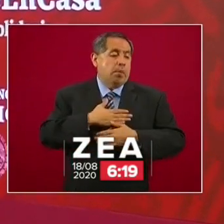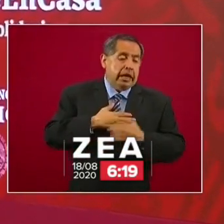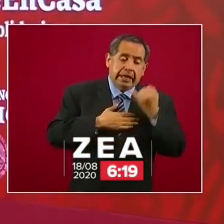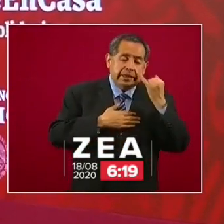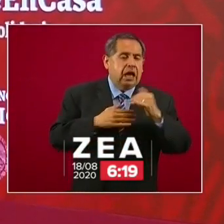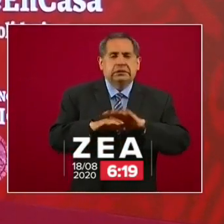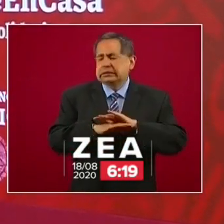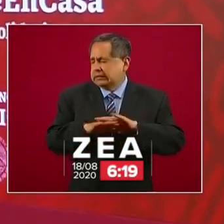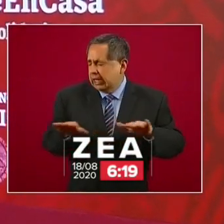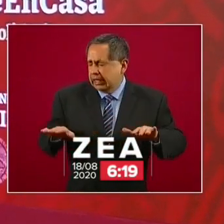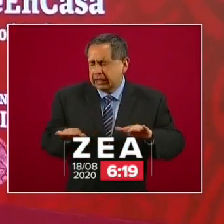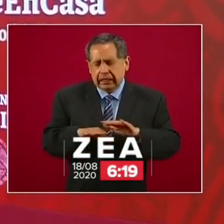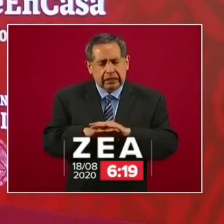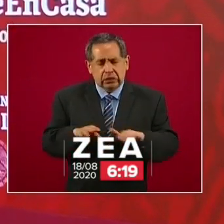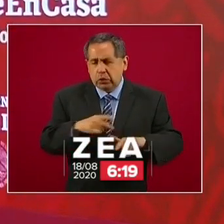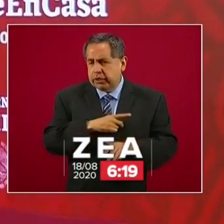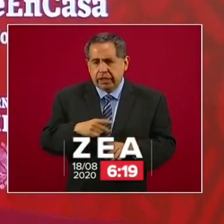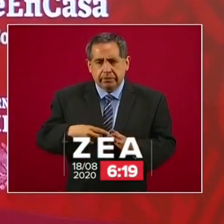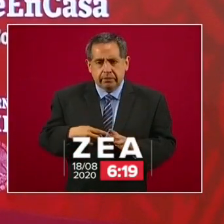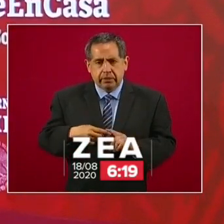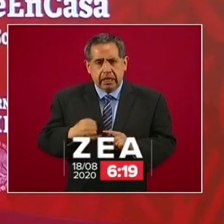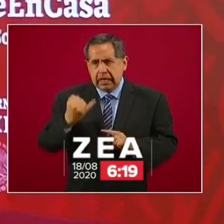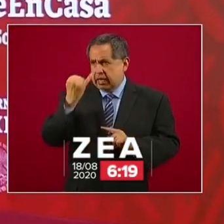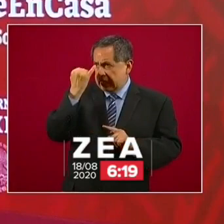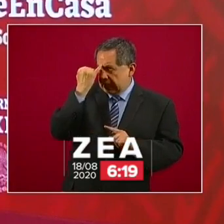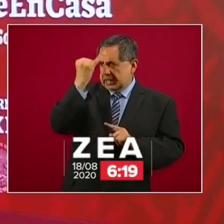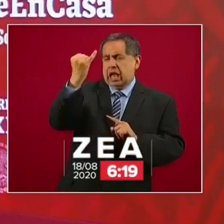Hay, desde luego, ideas,